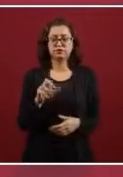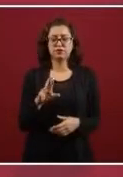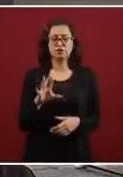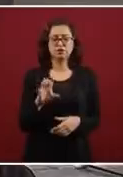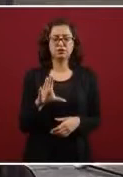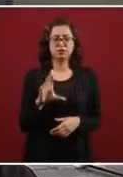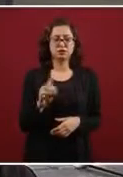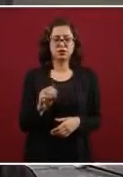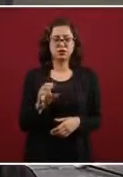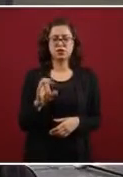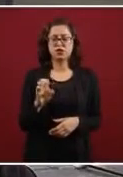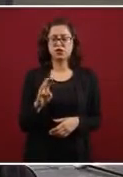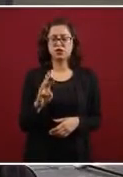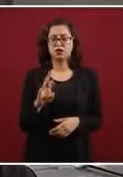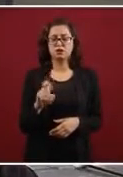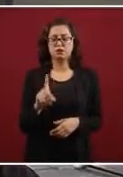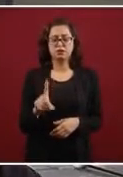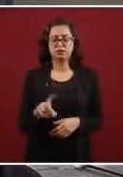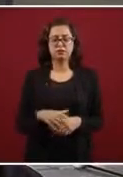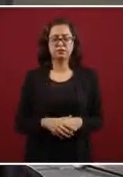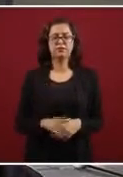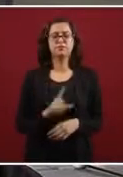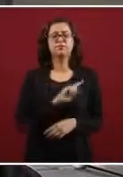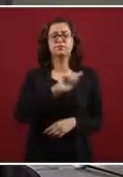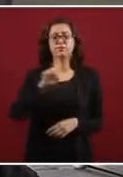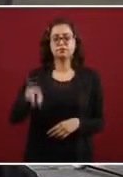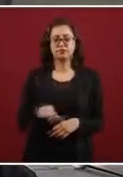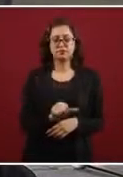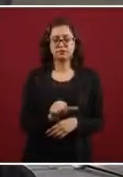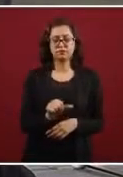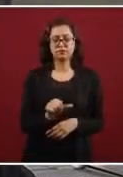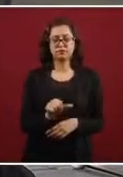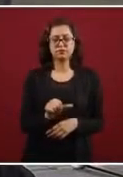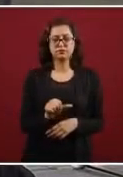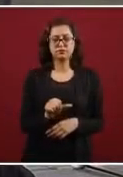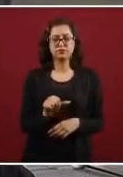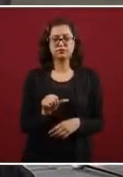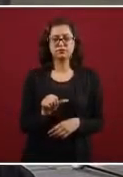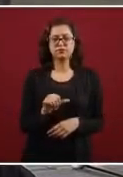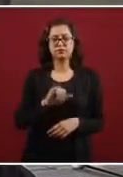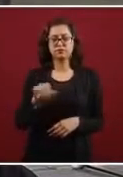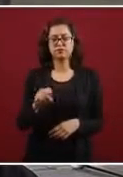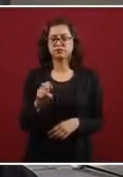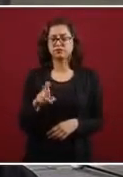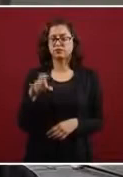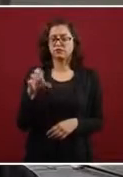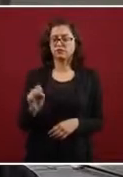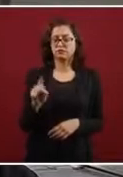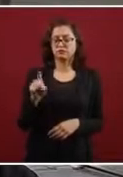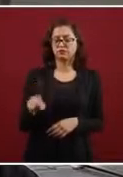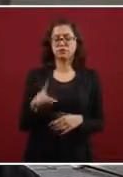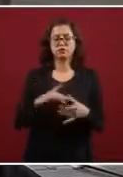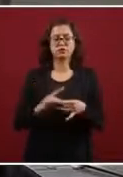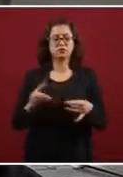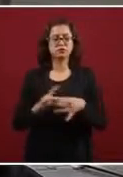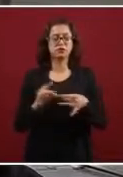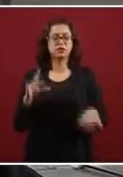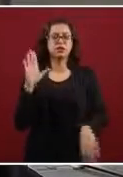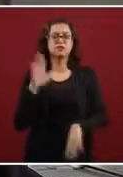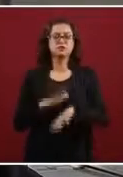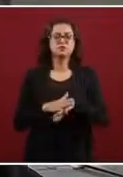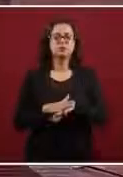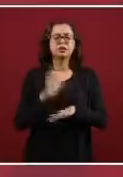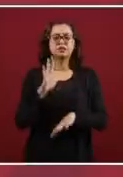Marcelo Ebrard y luego Jesús Seade nos va a explicar en